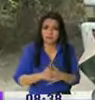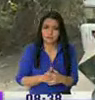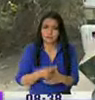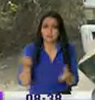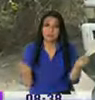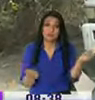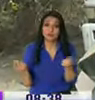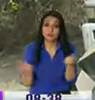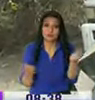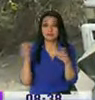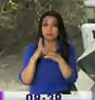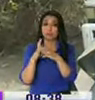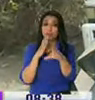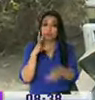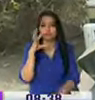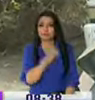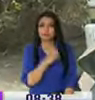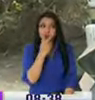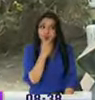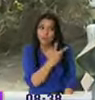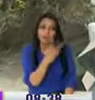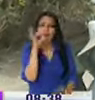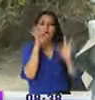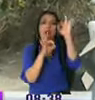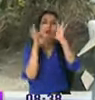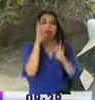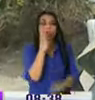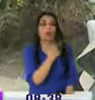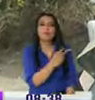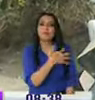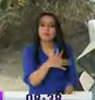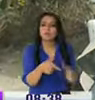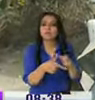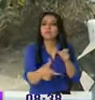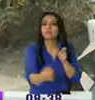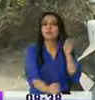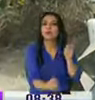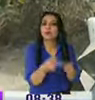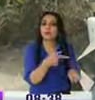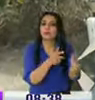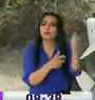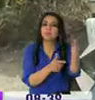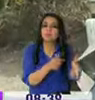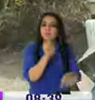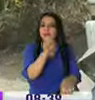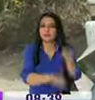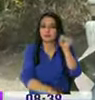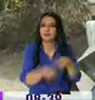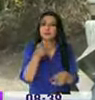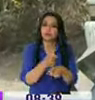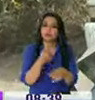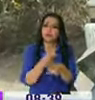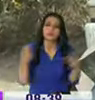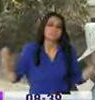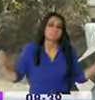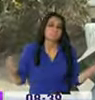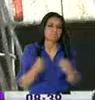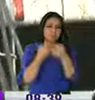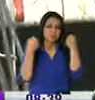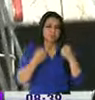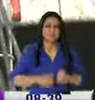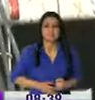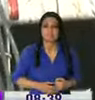el conductor de la presencia de la volqueta dañada y producto de eso hay una tipología de un estrellamiento